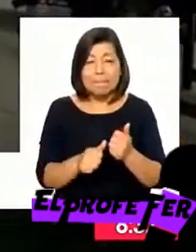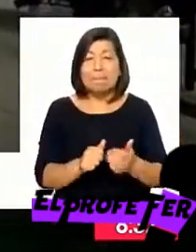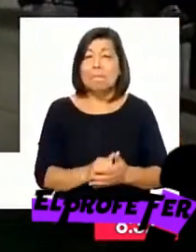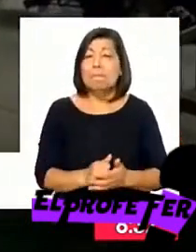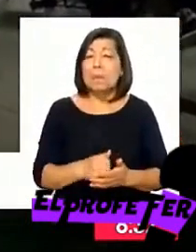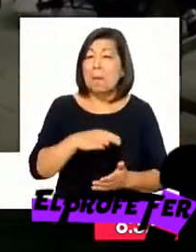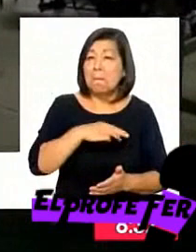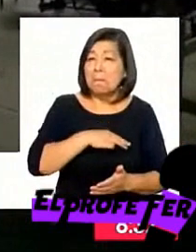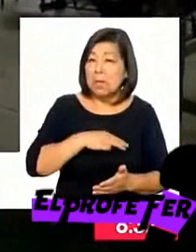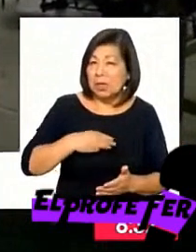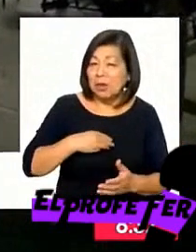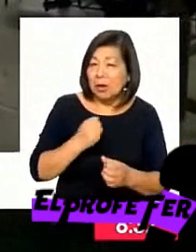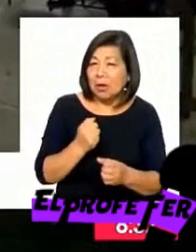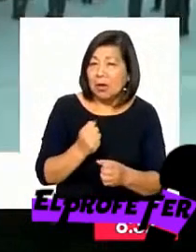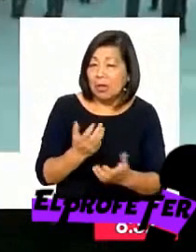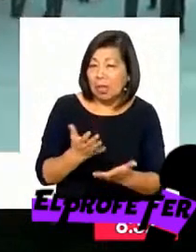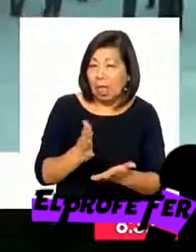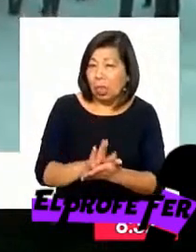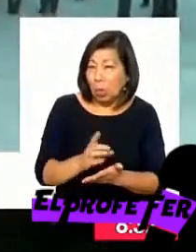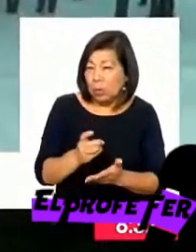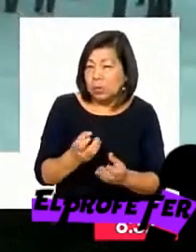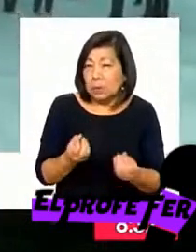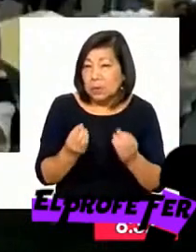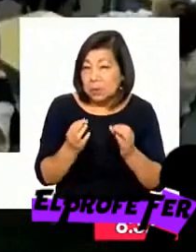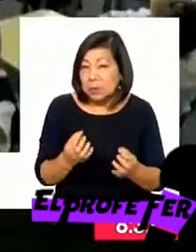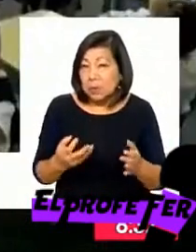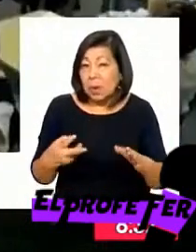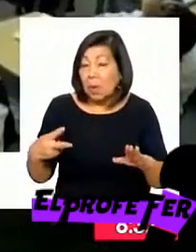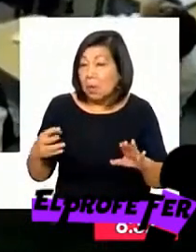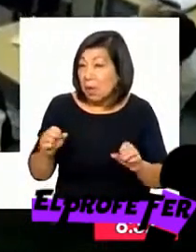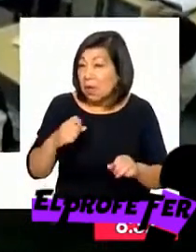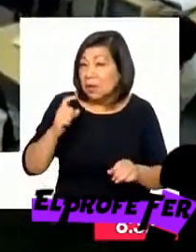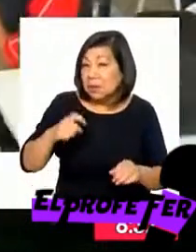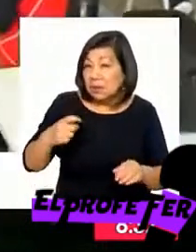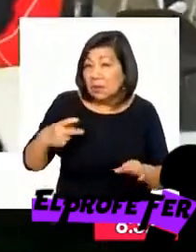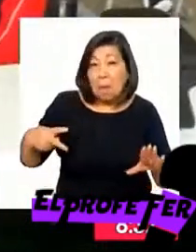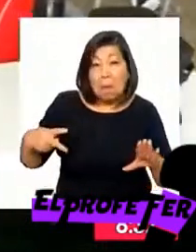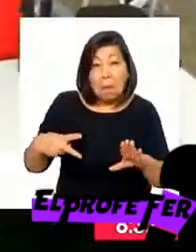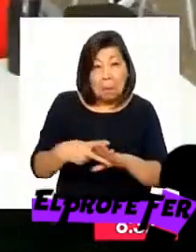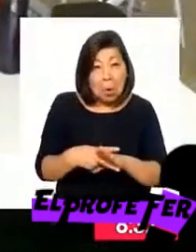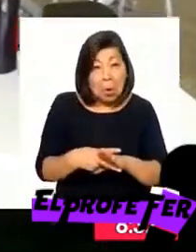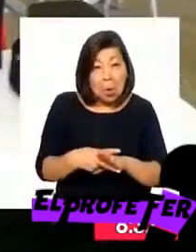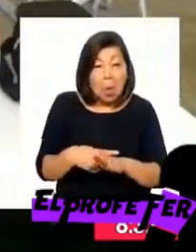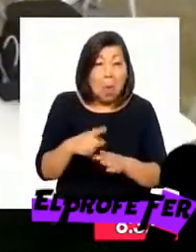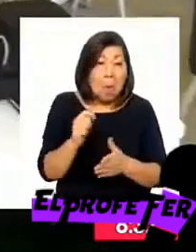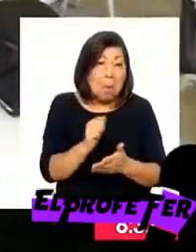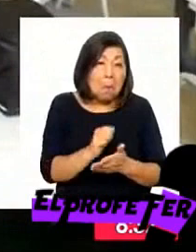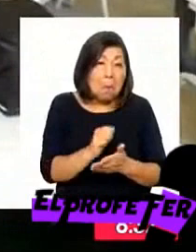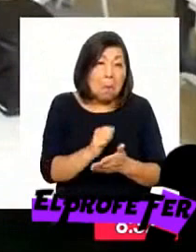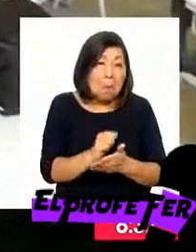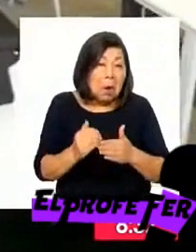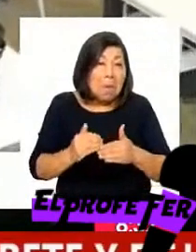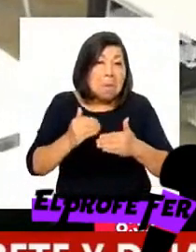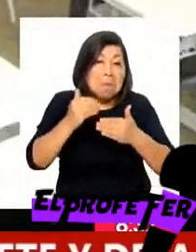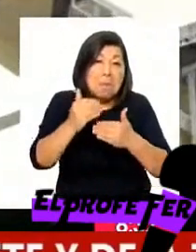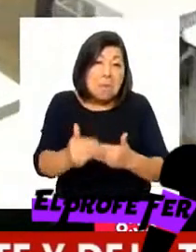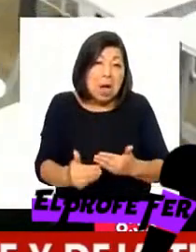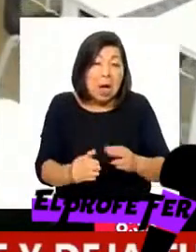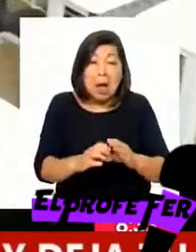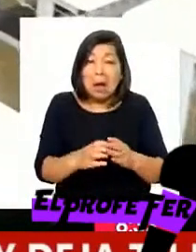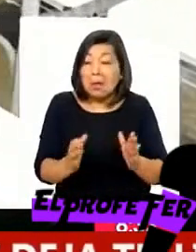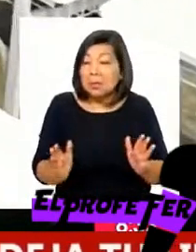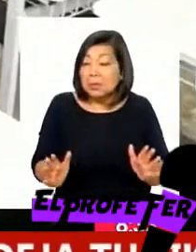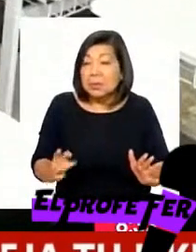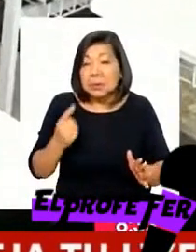Pedagógica está trabajando para definir si será necesario reducir en un mes o extender las